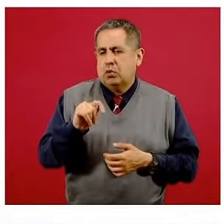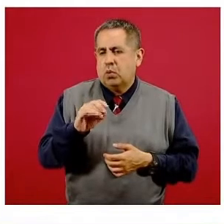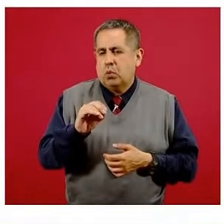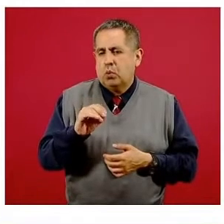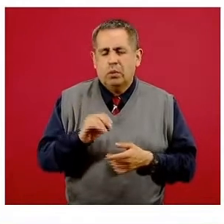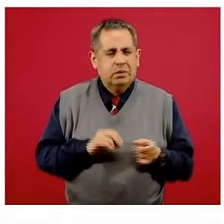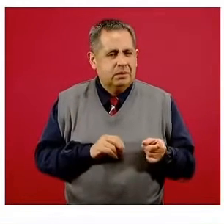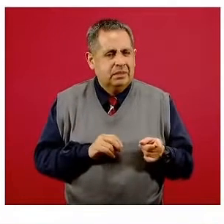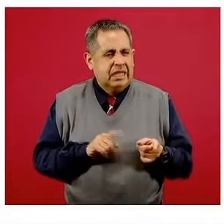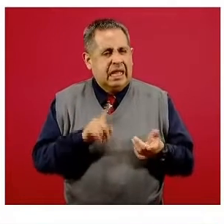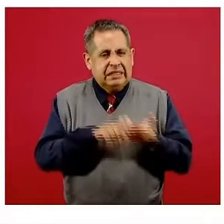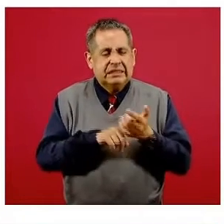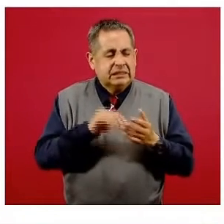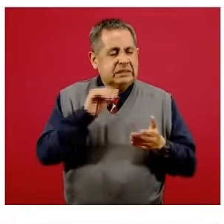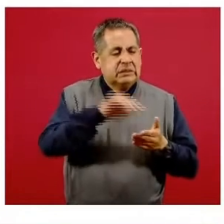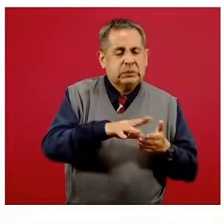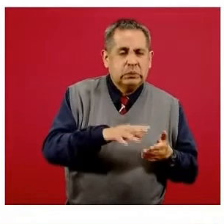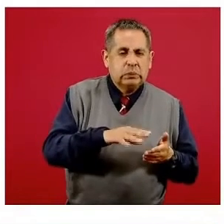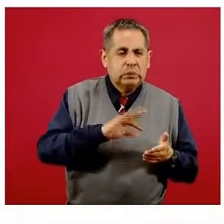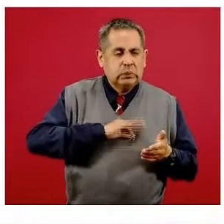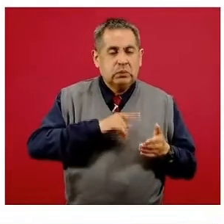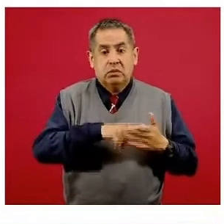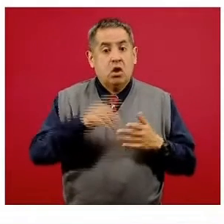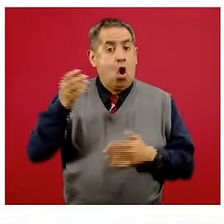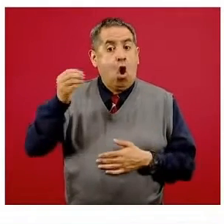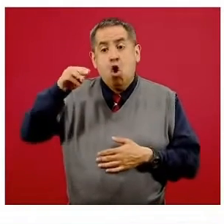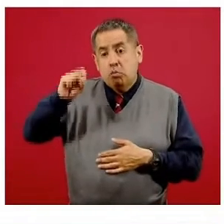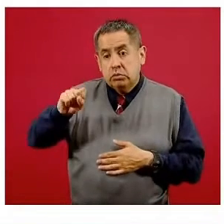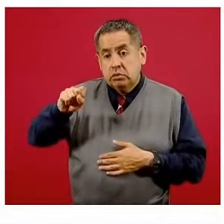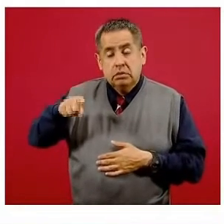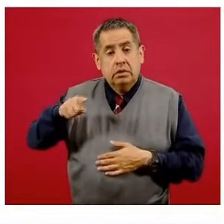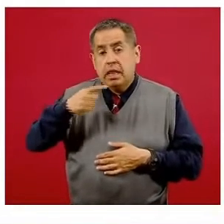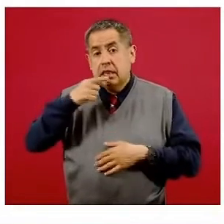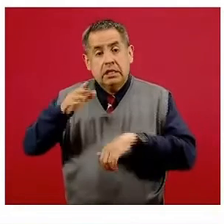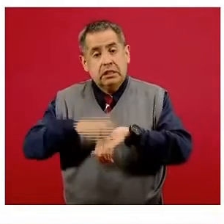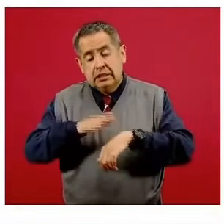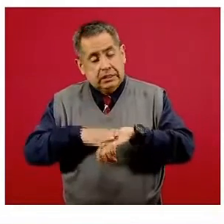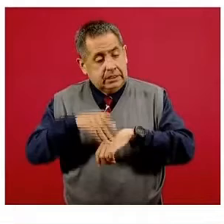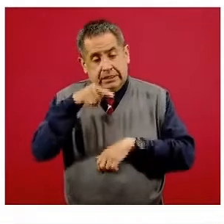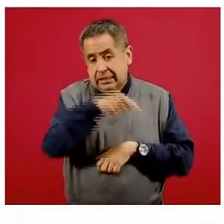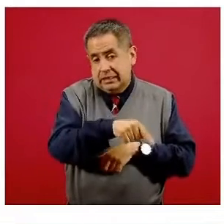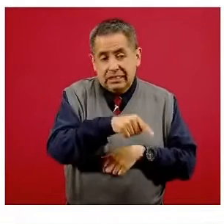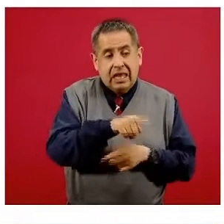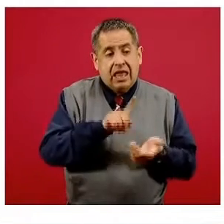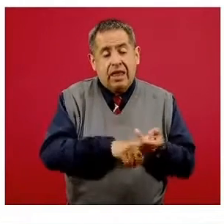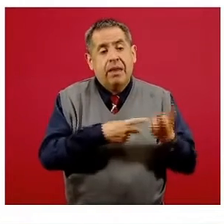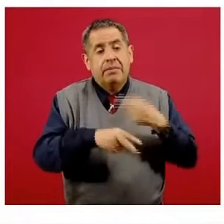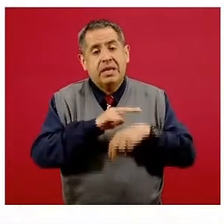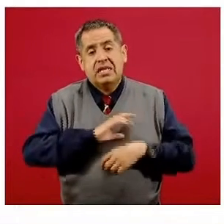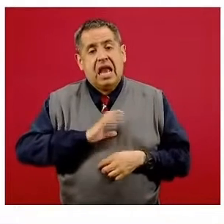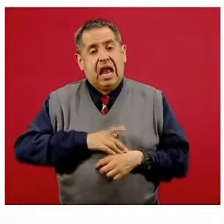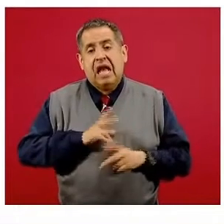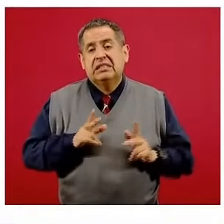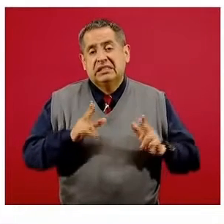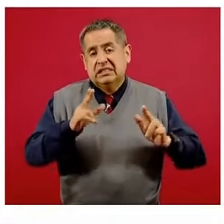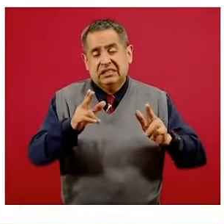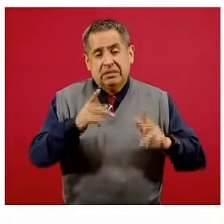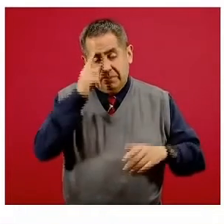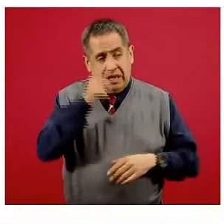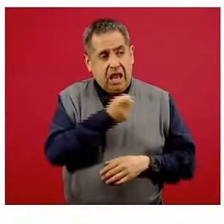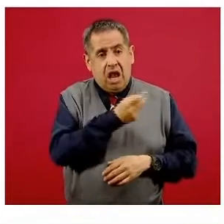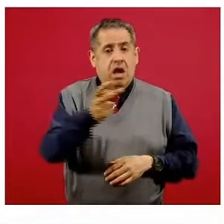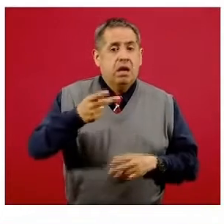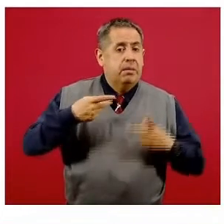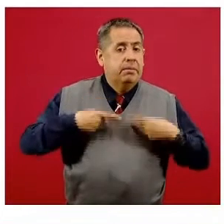es este agrotóxico que la OMS identificó como un probable cancerígeno en humanos.